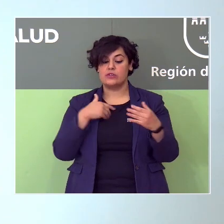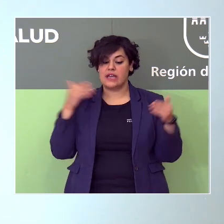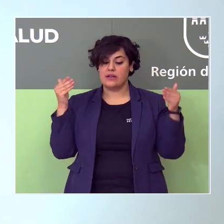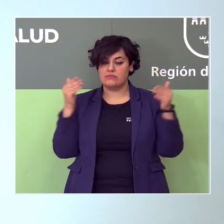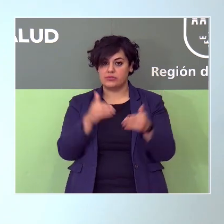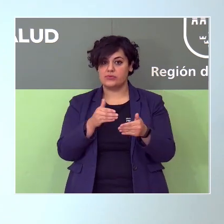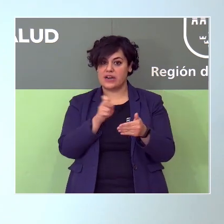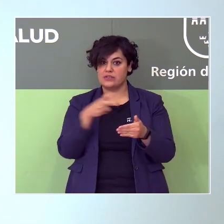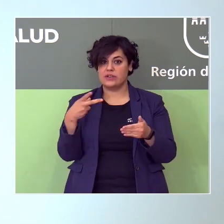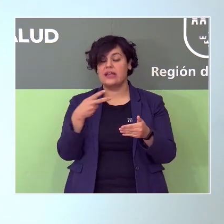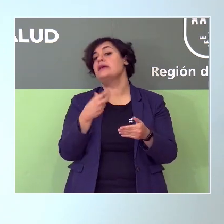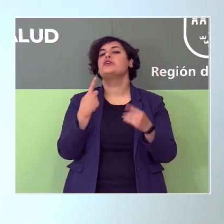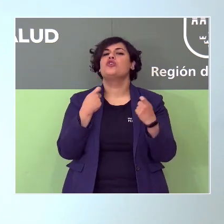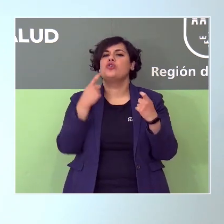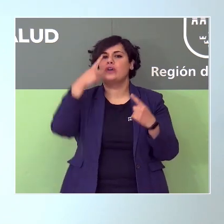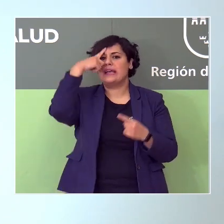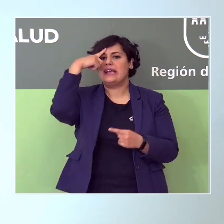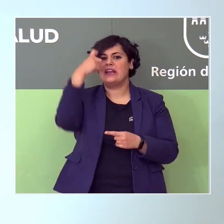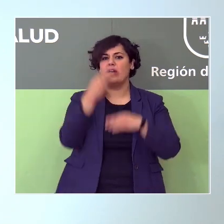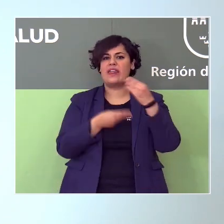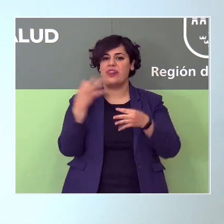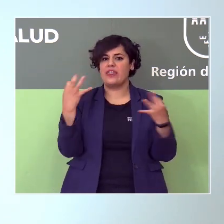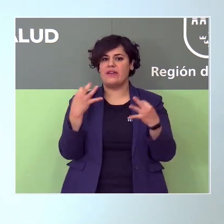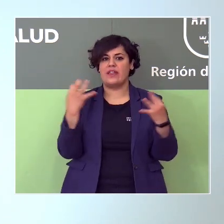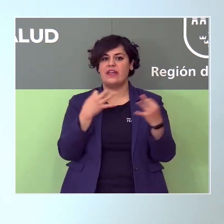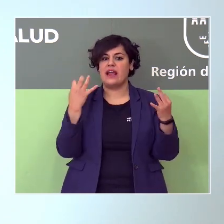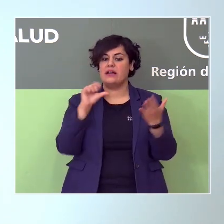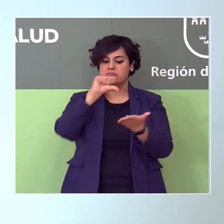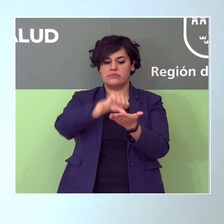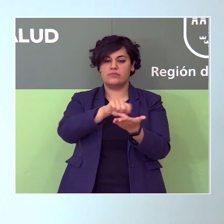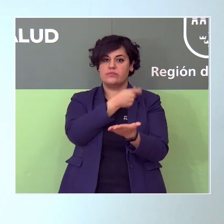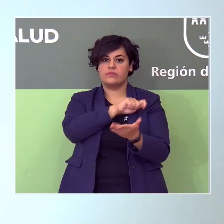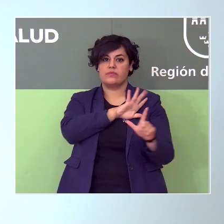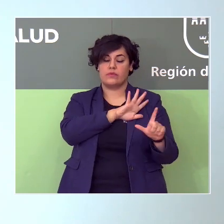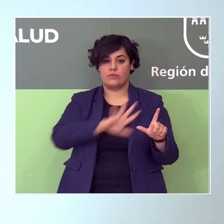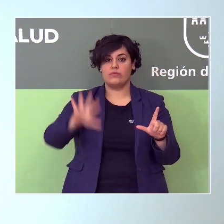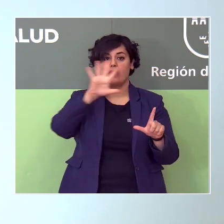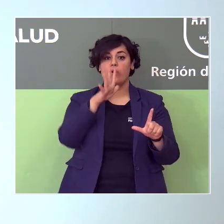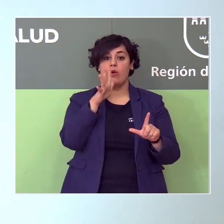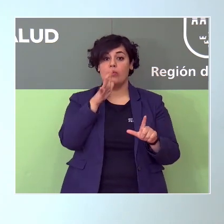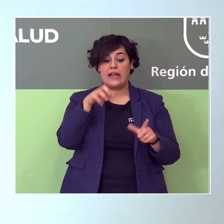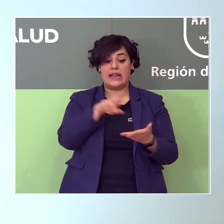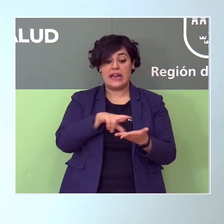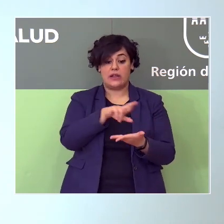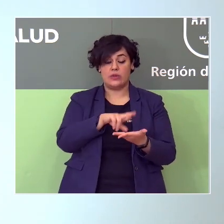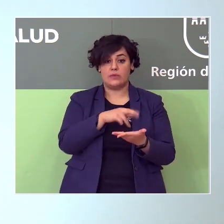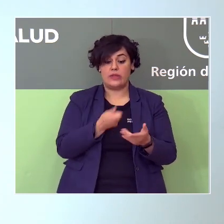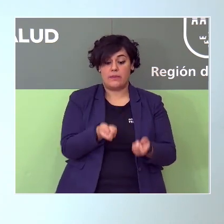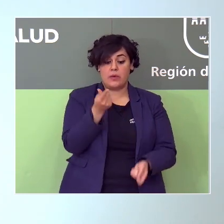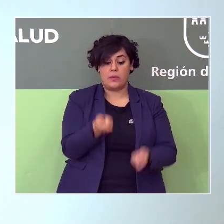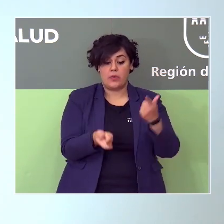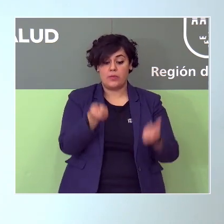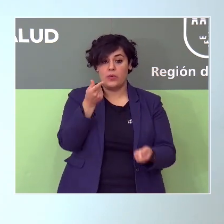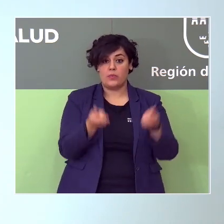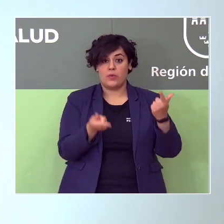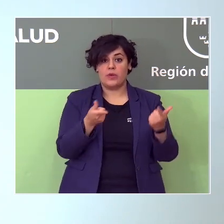qué digo que se deben de hacer a nivel central? Porque algunos de los brotes que han surgido en la región de Murcia han aparecido muy cercanos a la comunidad